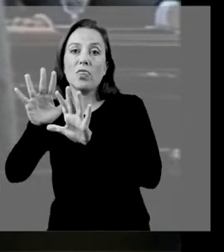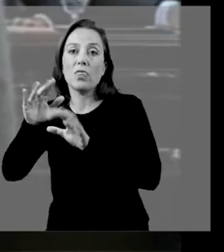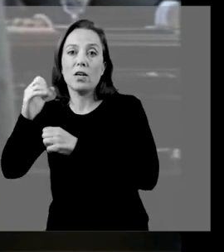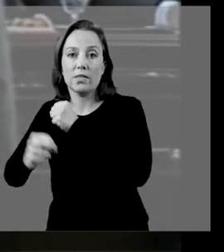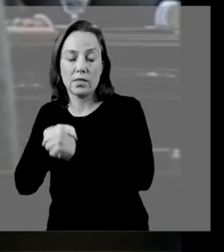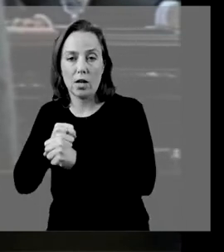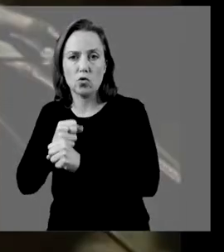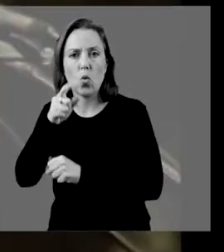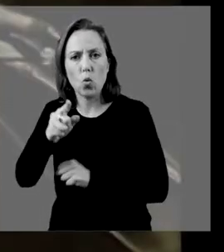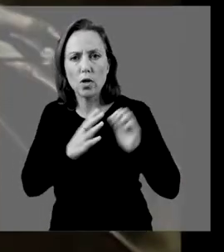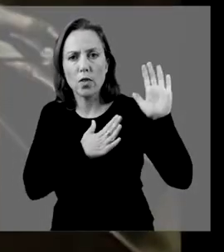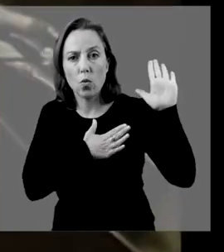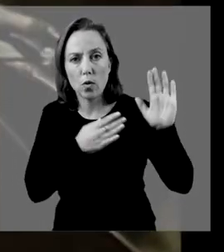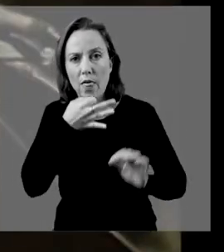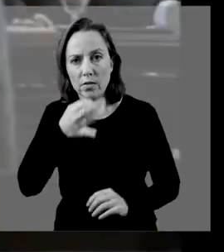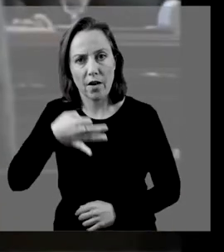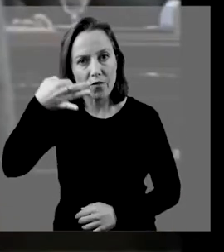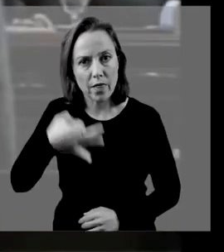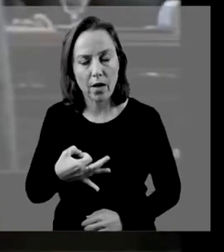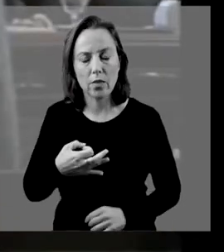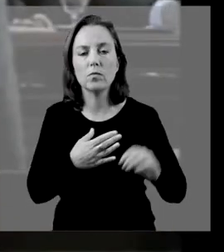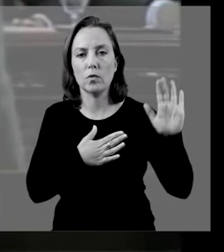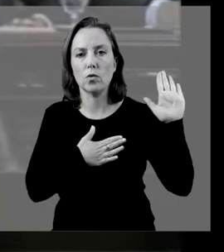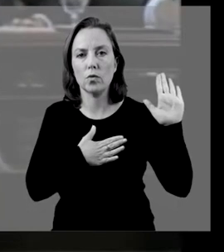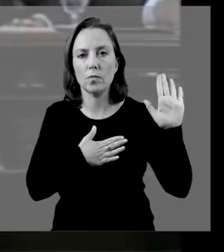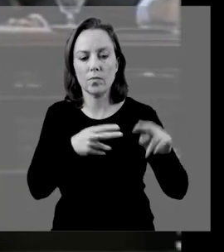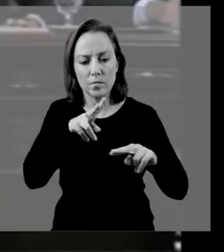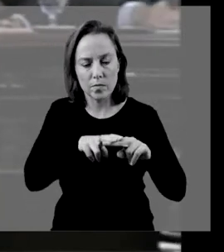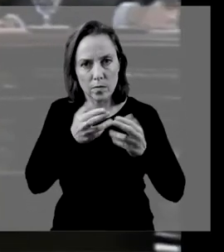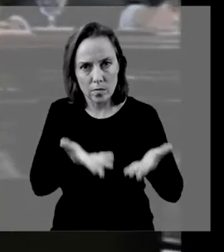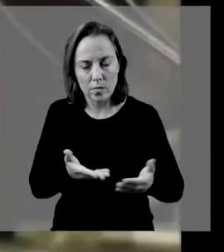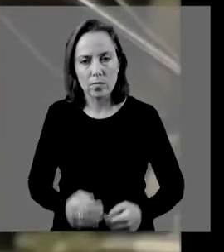decir la verdad? Juro. Tome asiento, por favor.